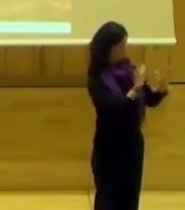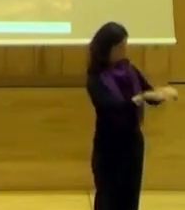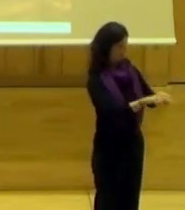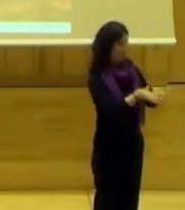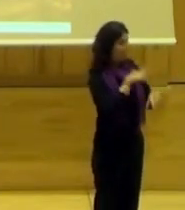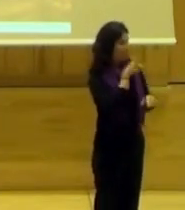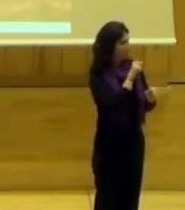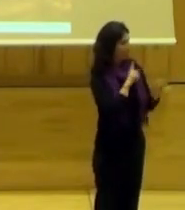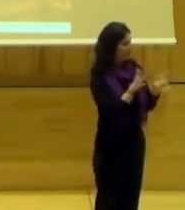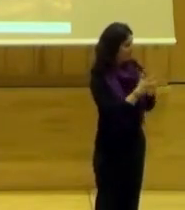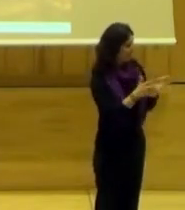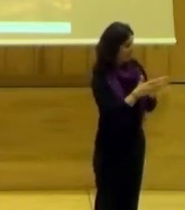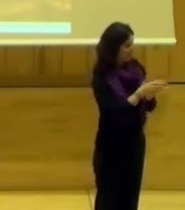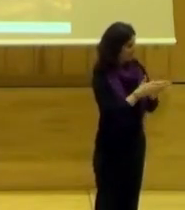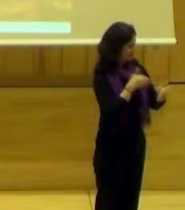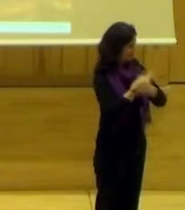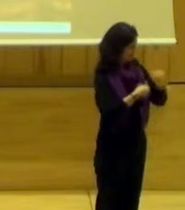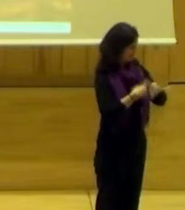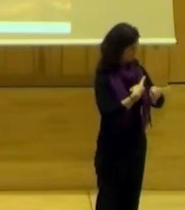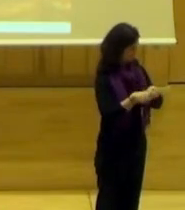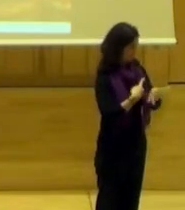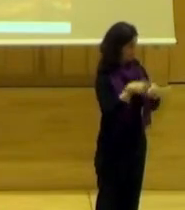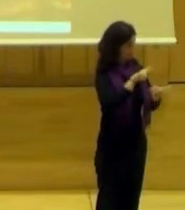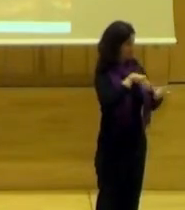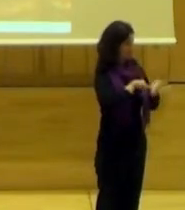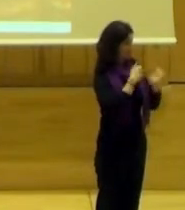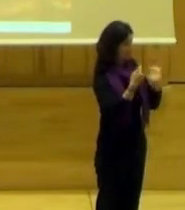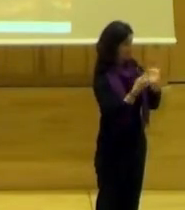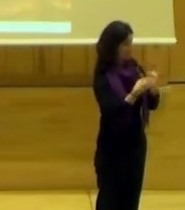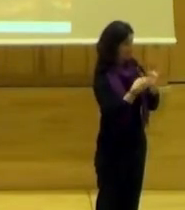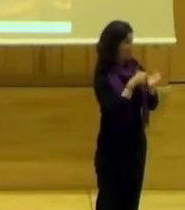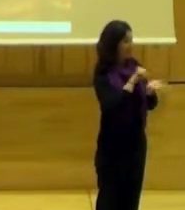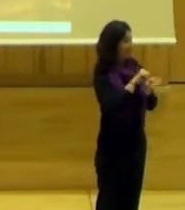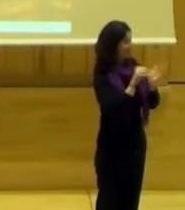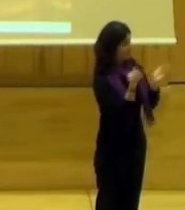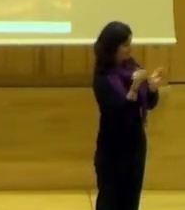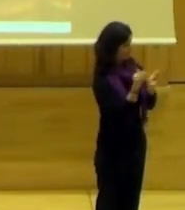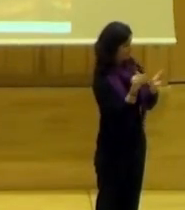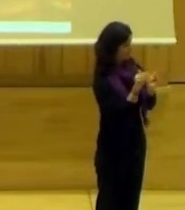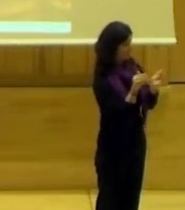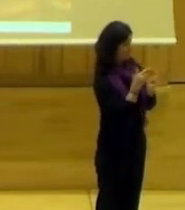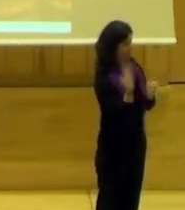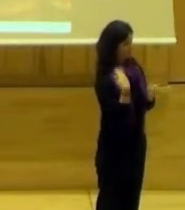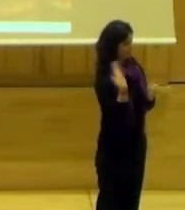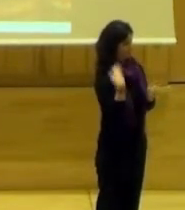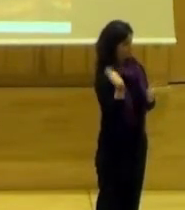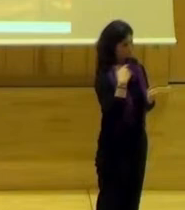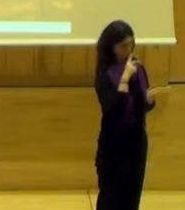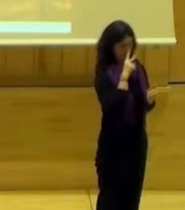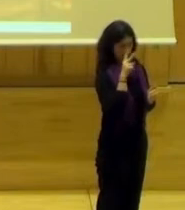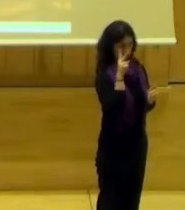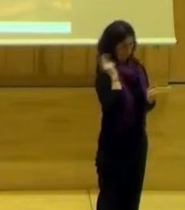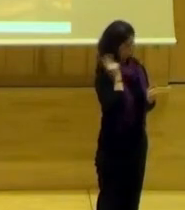sus ganas de hacer cosas. Este proyecto, Granada Human Smart City, comenzó hace un par de